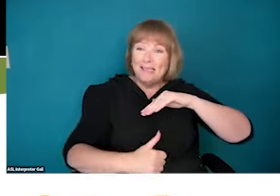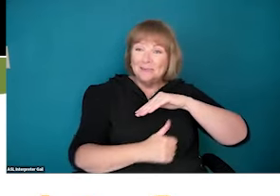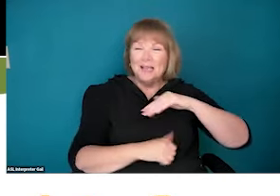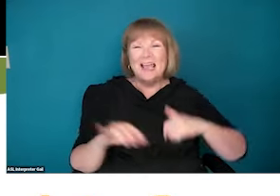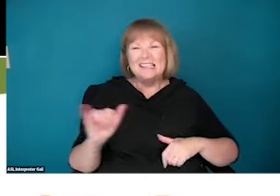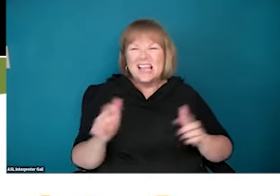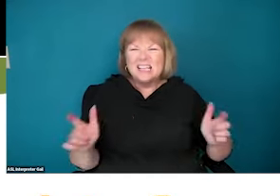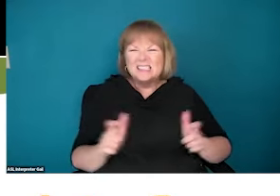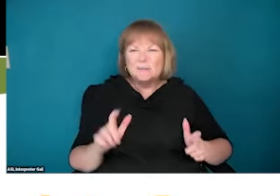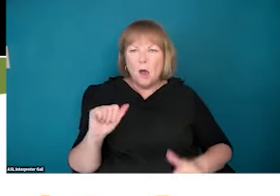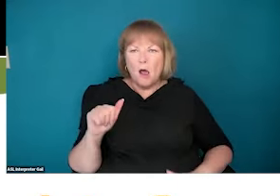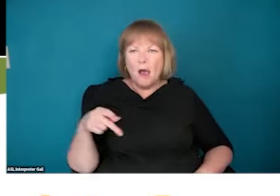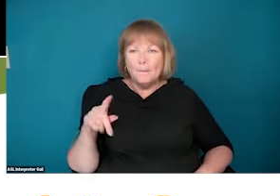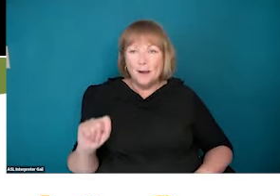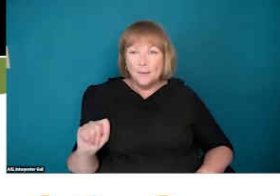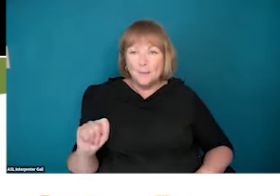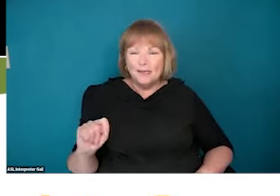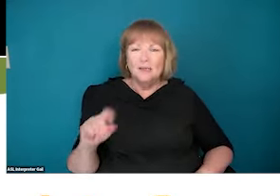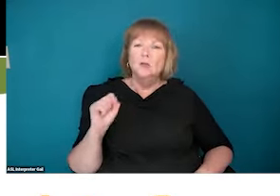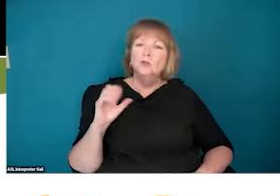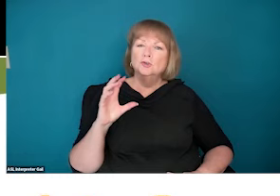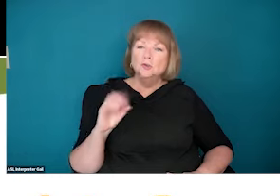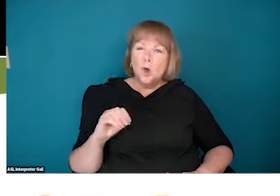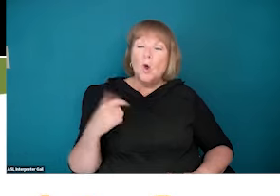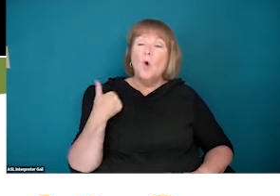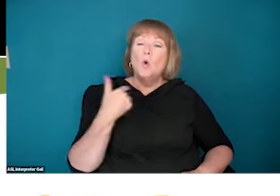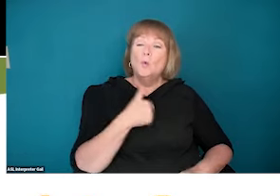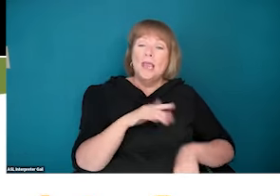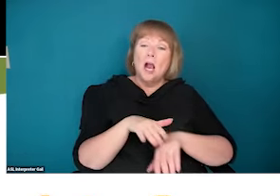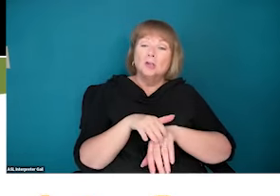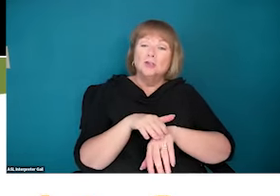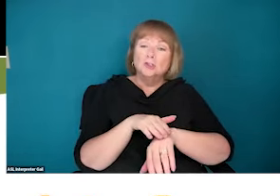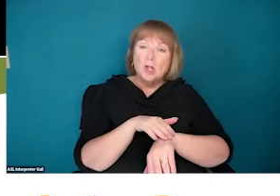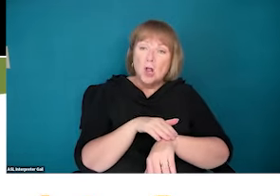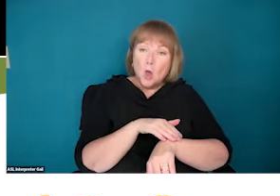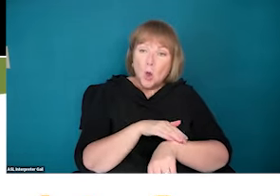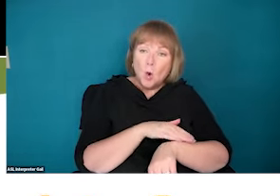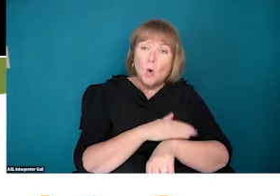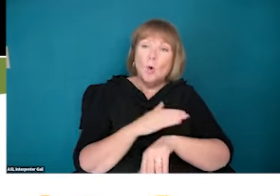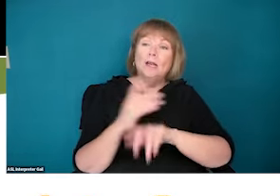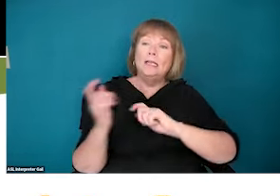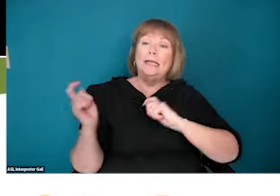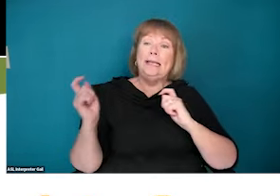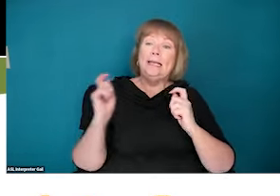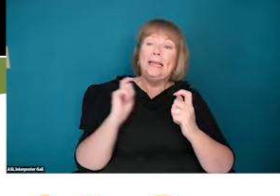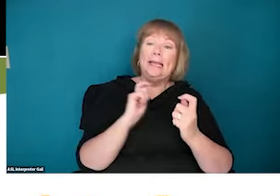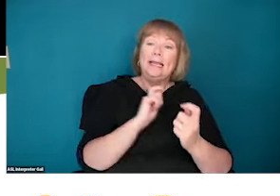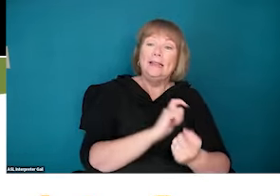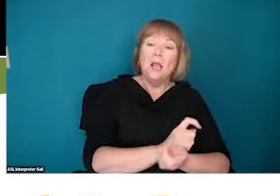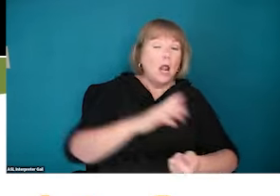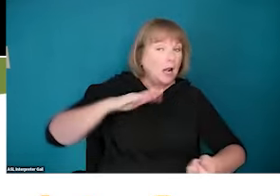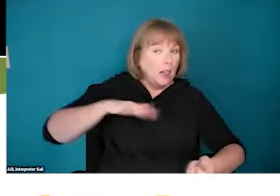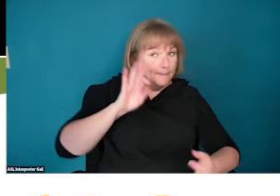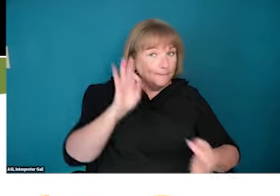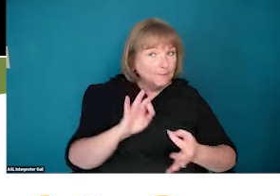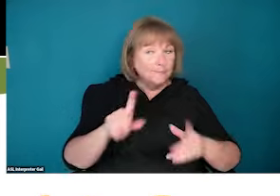de que yo quiero tomar más decisiones. Muchas veces yo me voy a vivir a donde mi abuela, mi abuela tiene un espacio separado